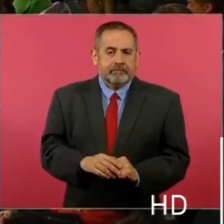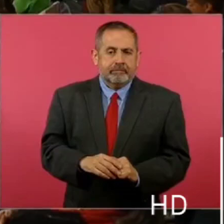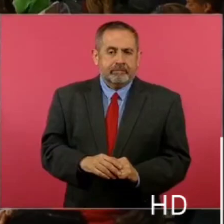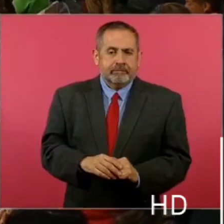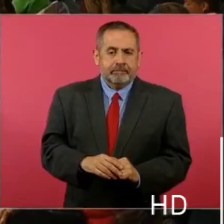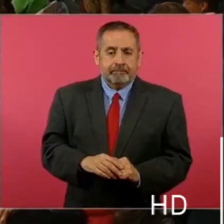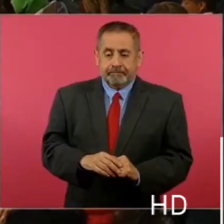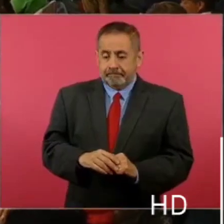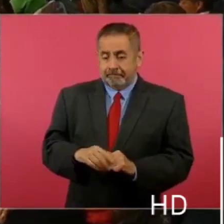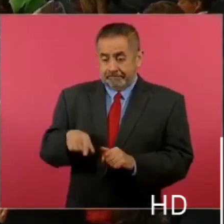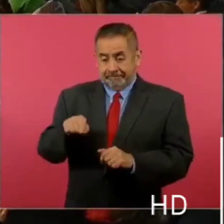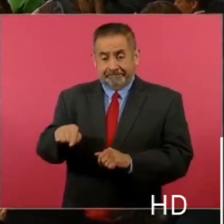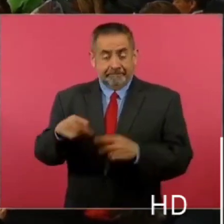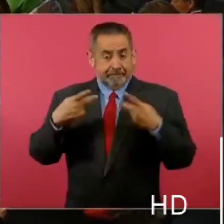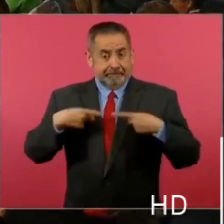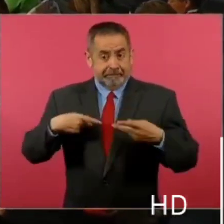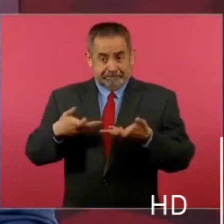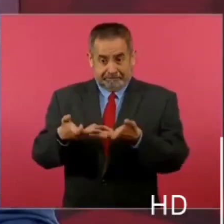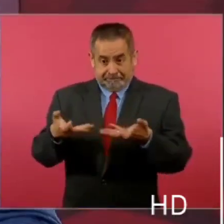Y soltaron al tigre,